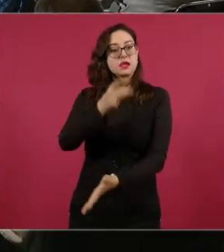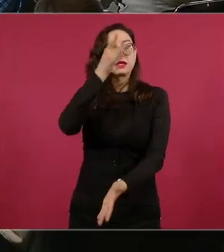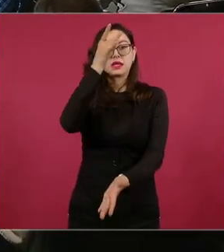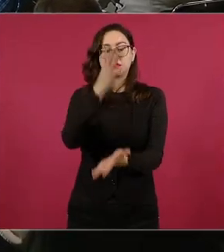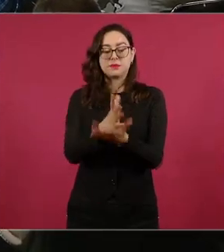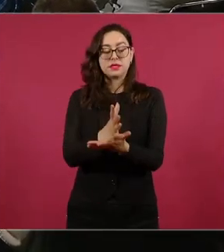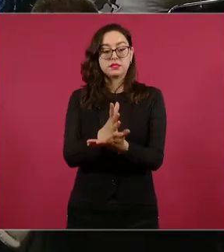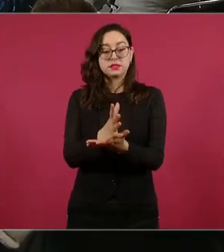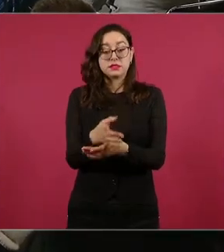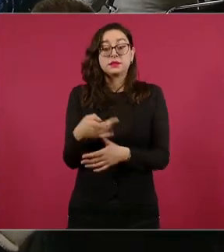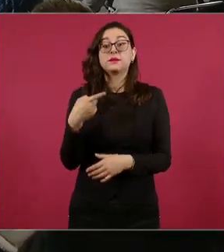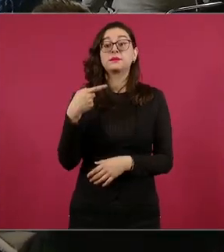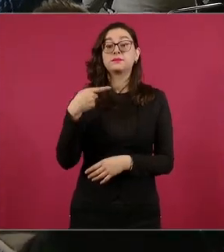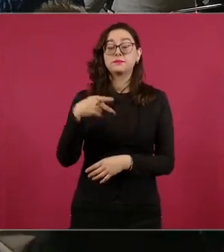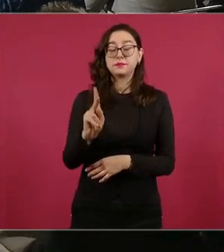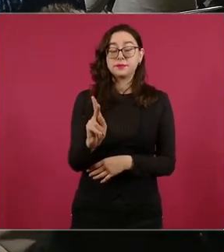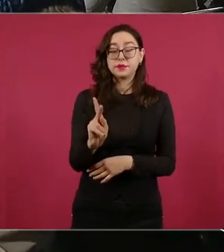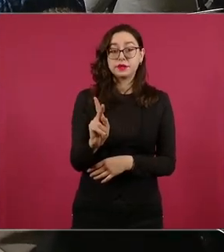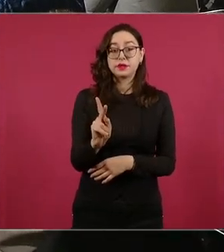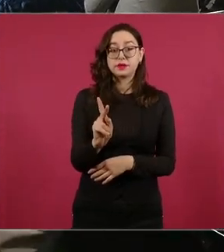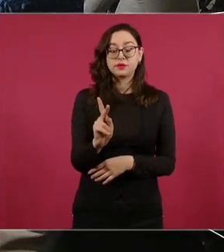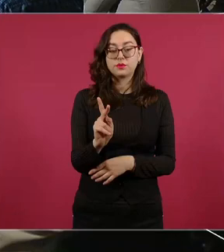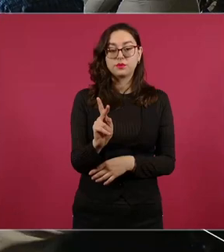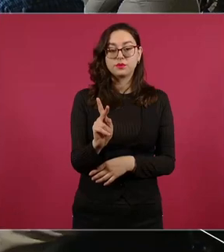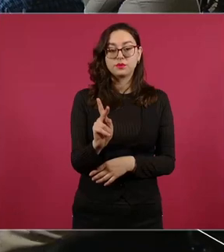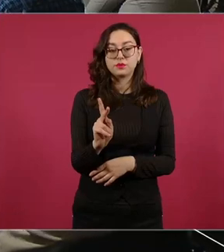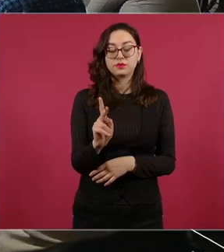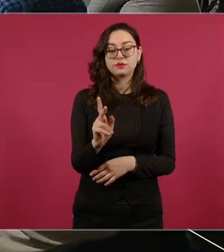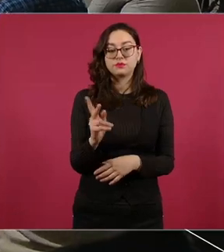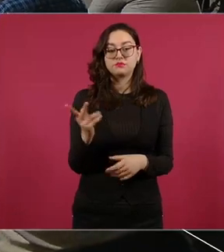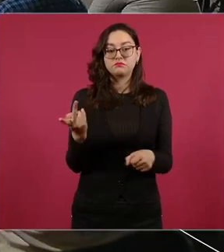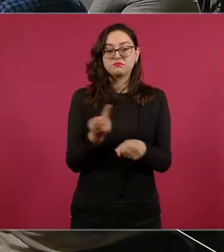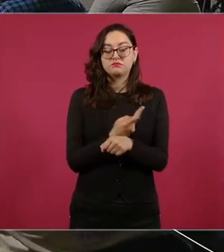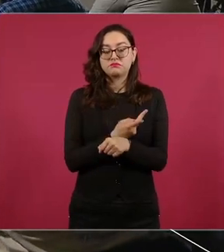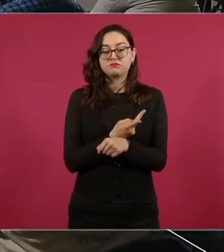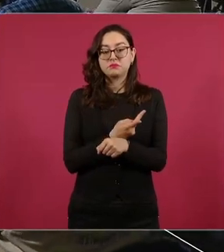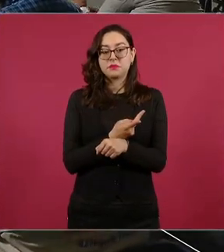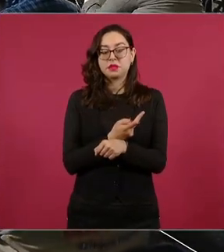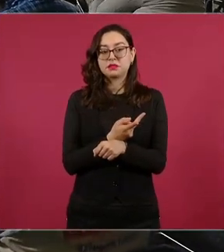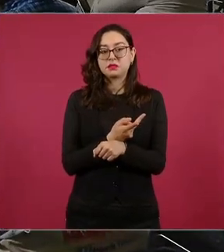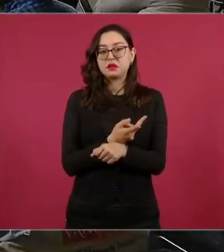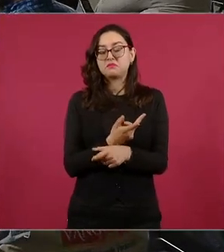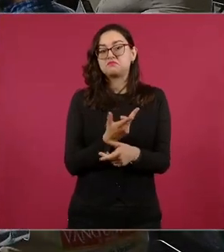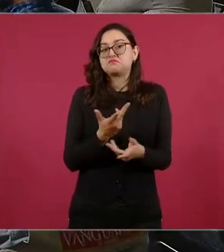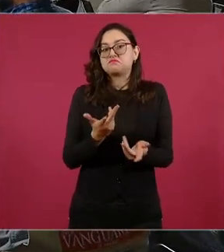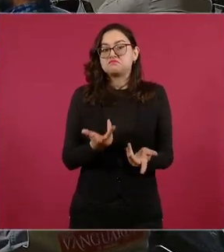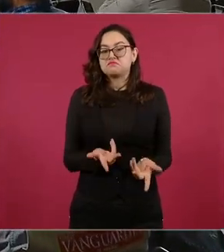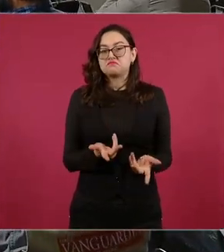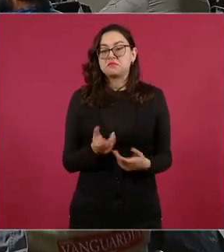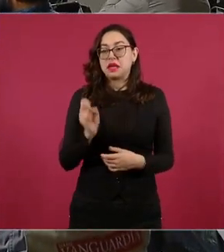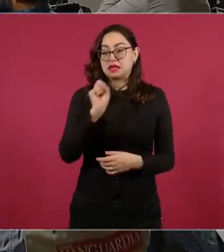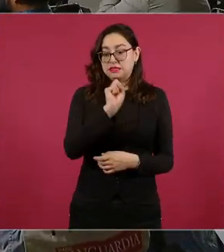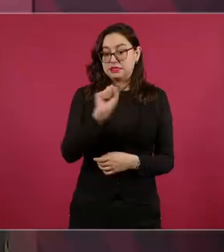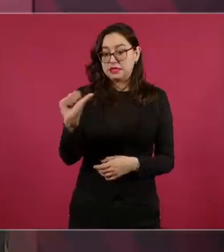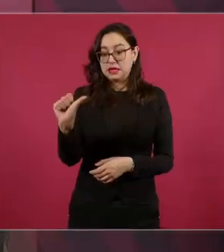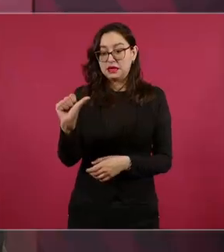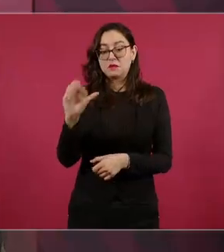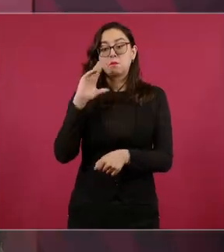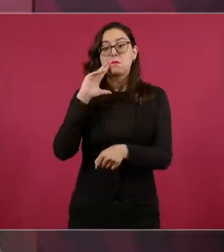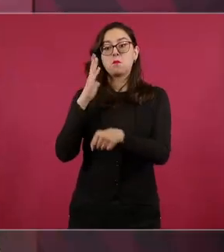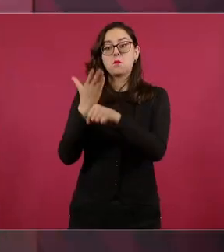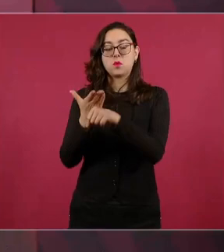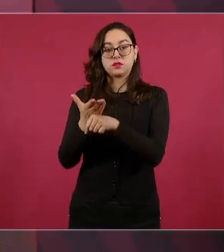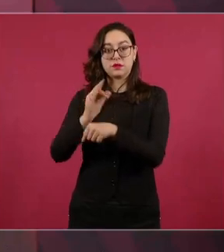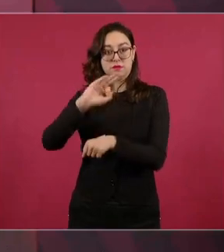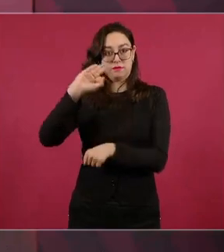sólo manejaban como 10 hospitales, o la Secretaría de